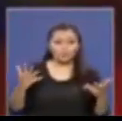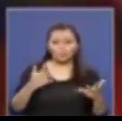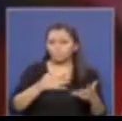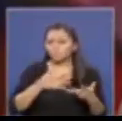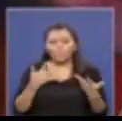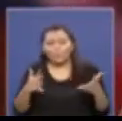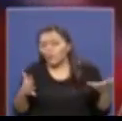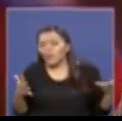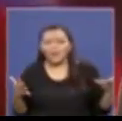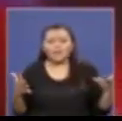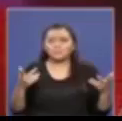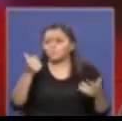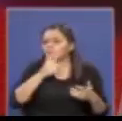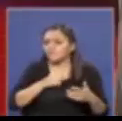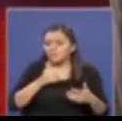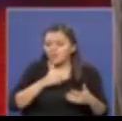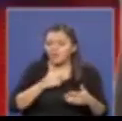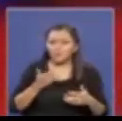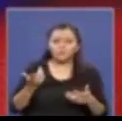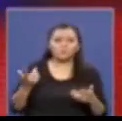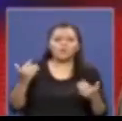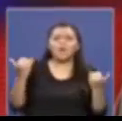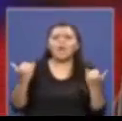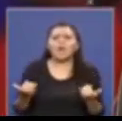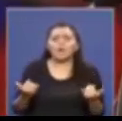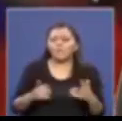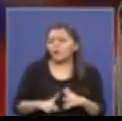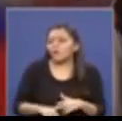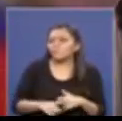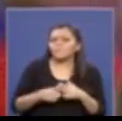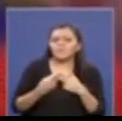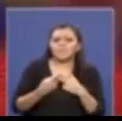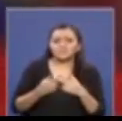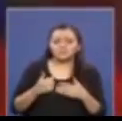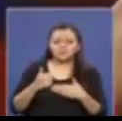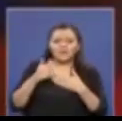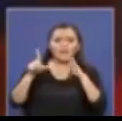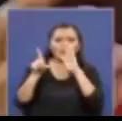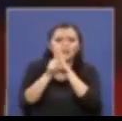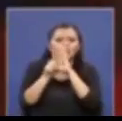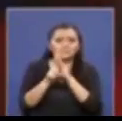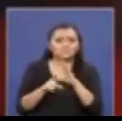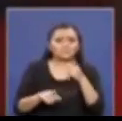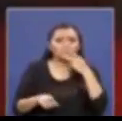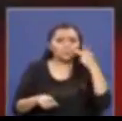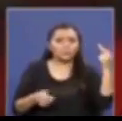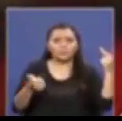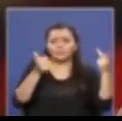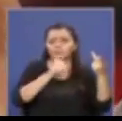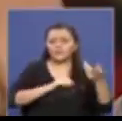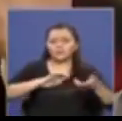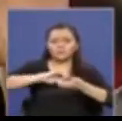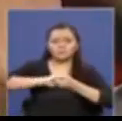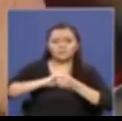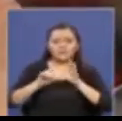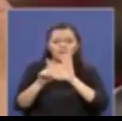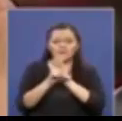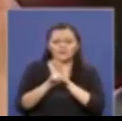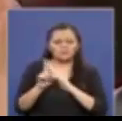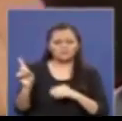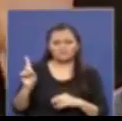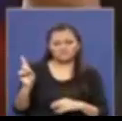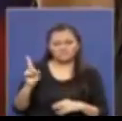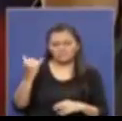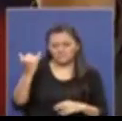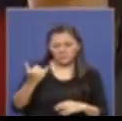hemos dado espacio al sector privado, que recién ahora se hacen la ley de alianza público y privada, eso es para